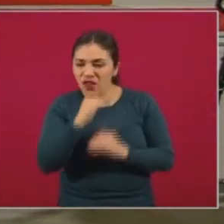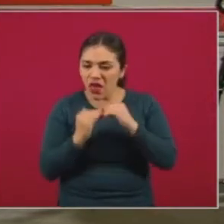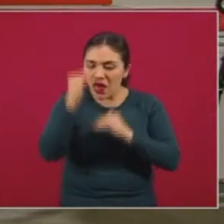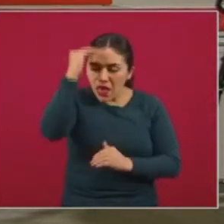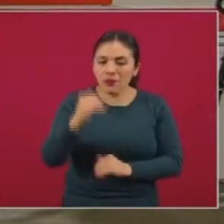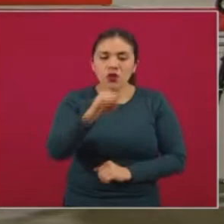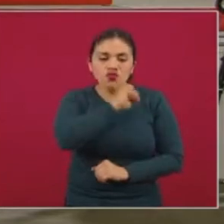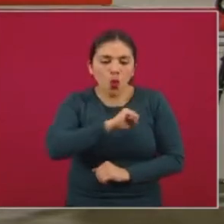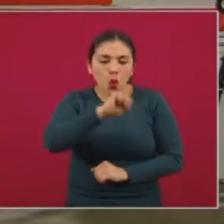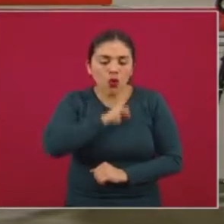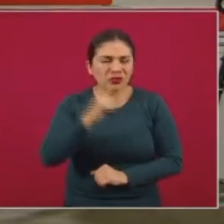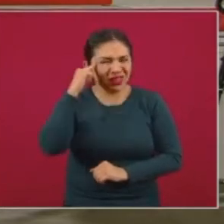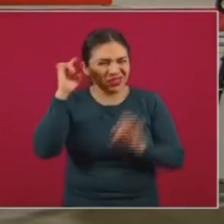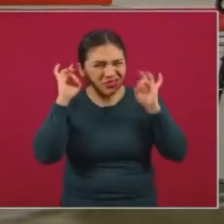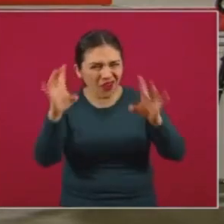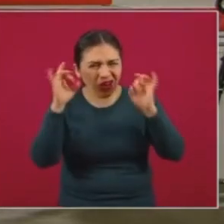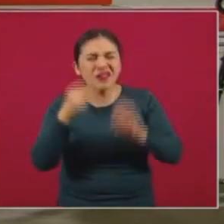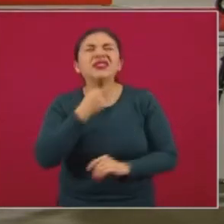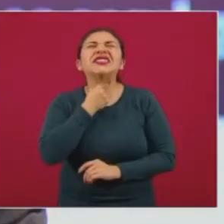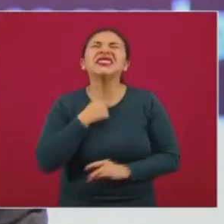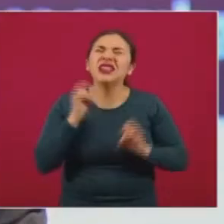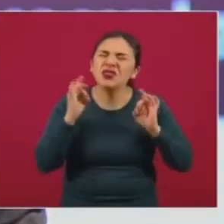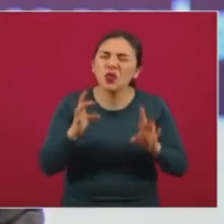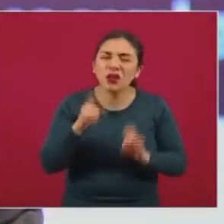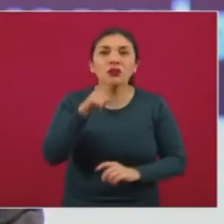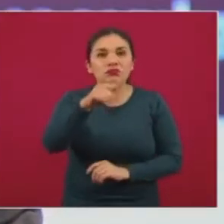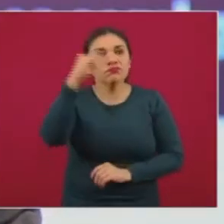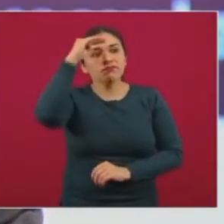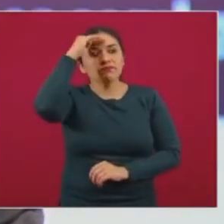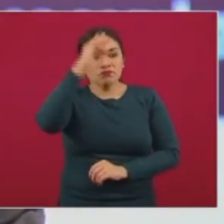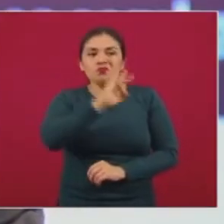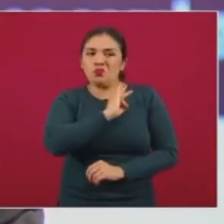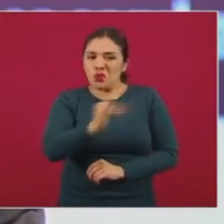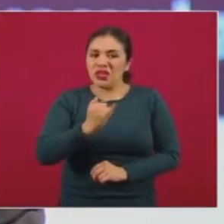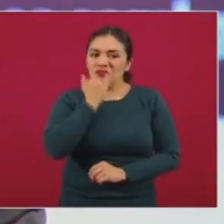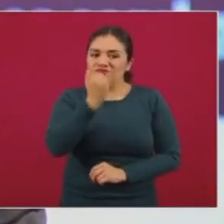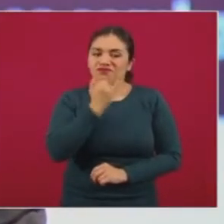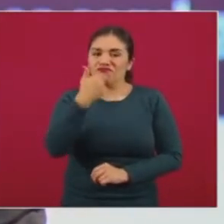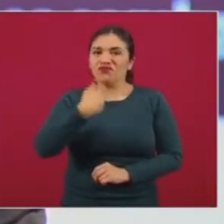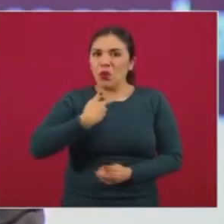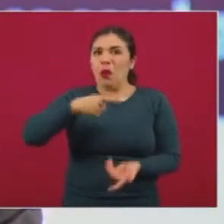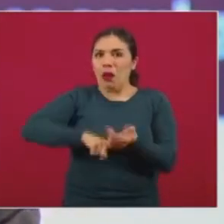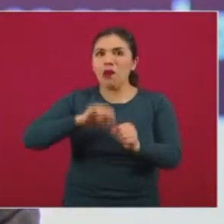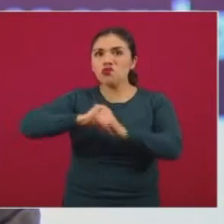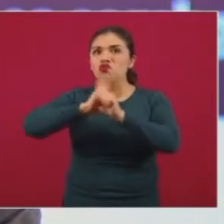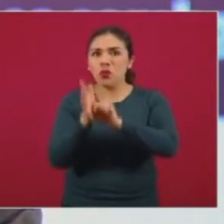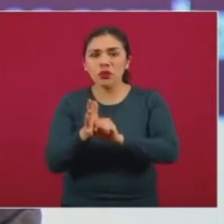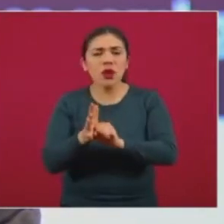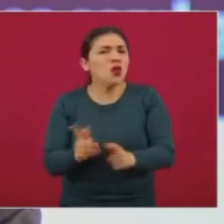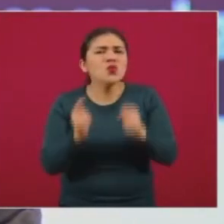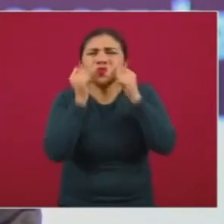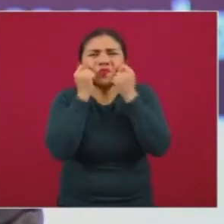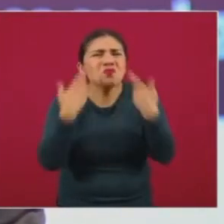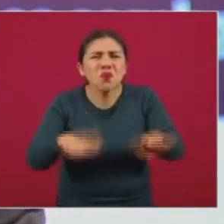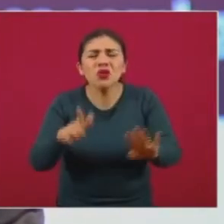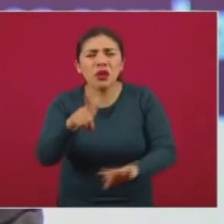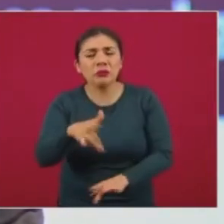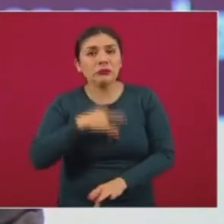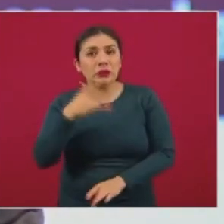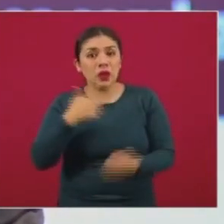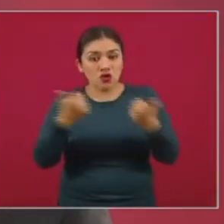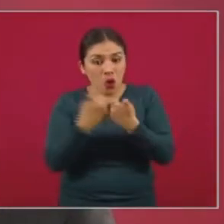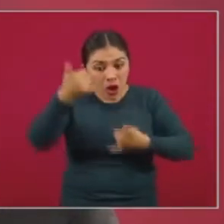de garganta, malestar general, pensar que es posible que el diagnóstico sea COVID, independientemente de que se confirme